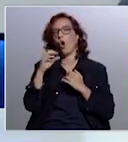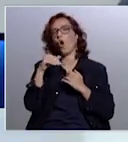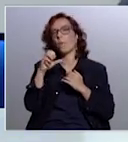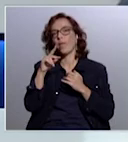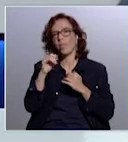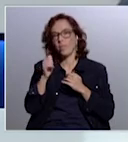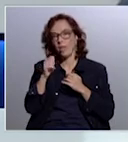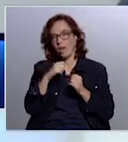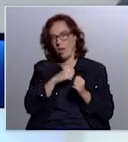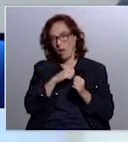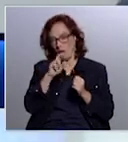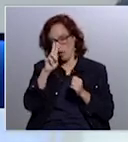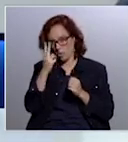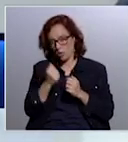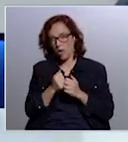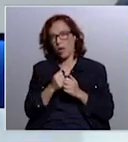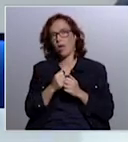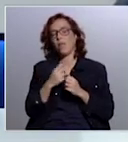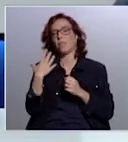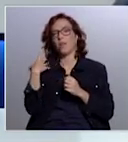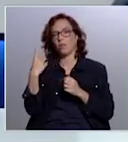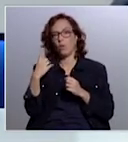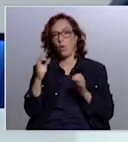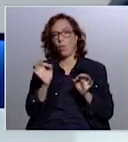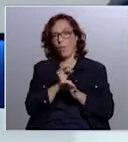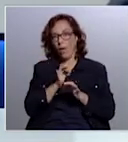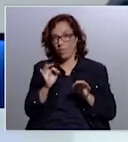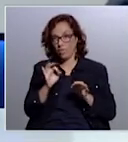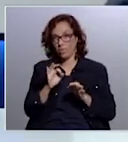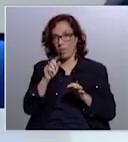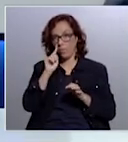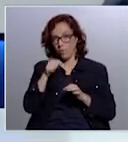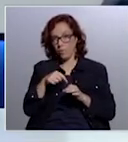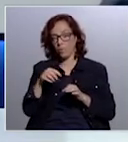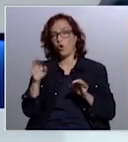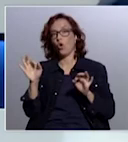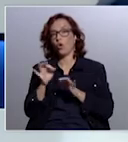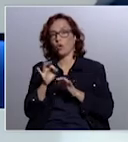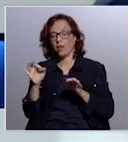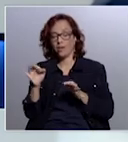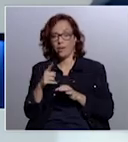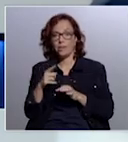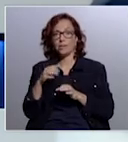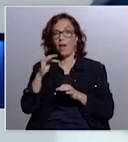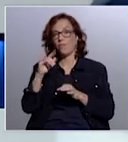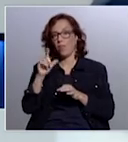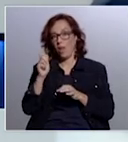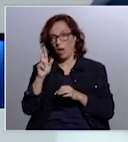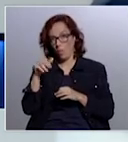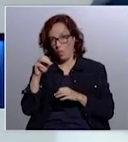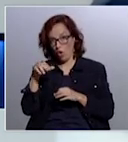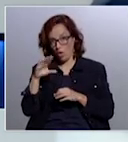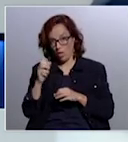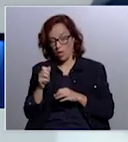el director de la banda sinfónica de montevideo la directora de la orquesta filarmónica de montevideo y una asesora en danza con ellos miramos en dos